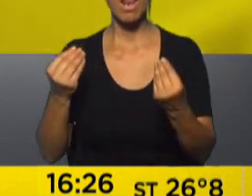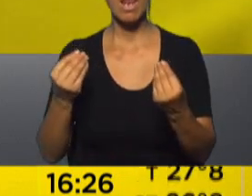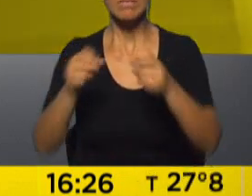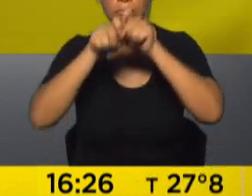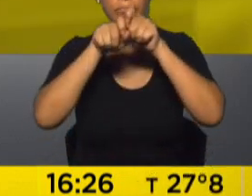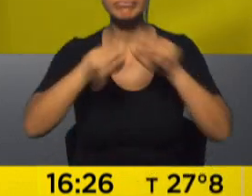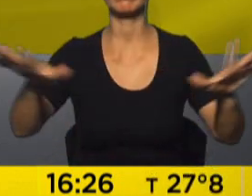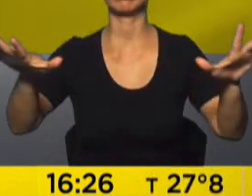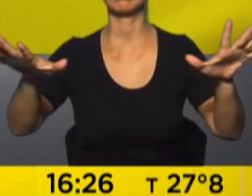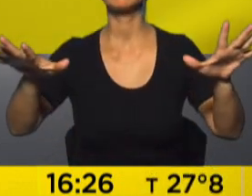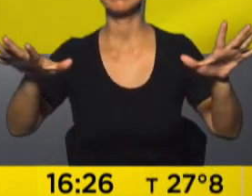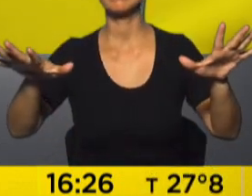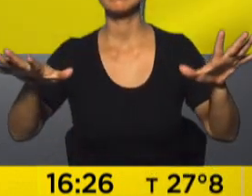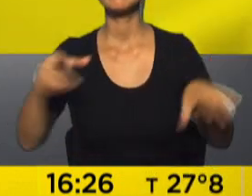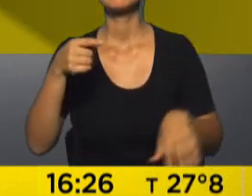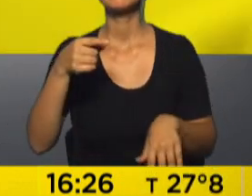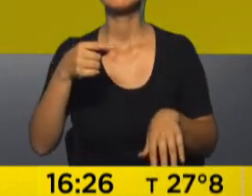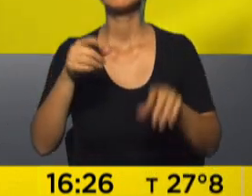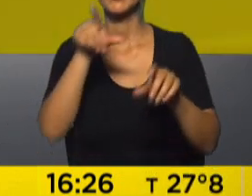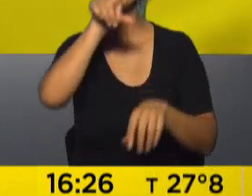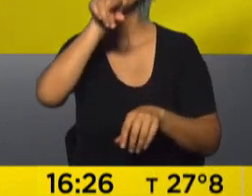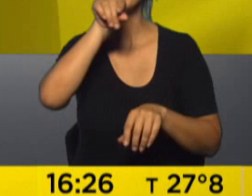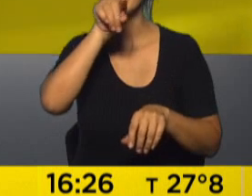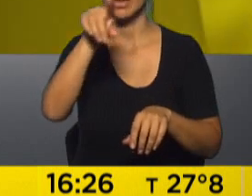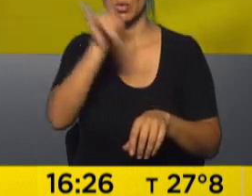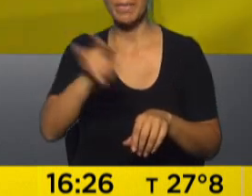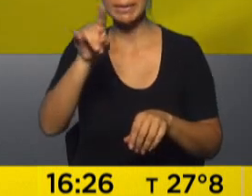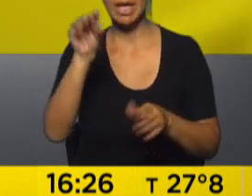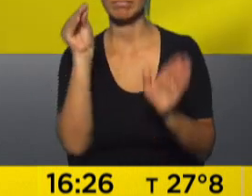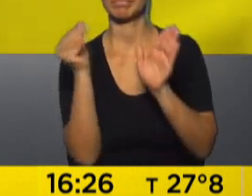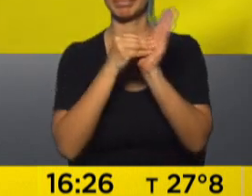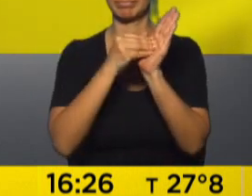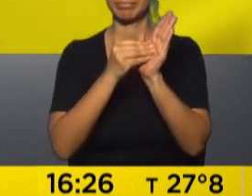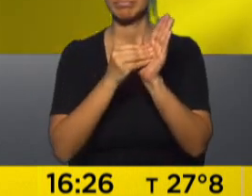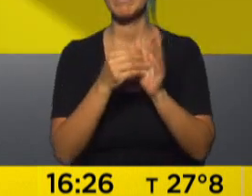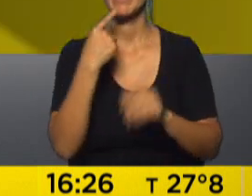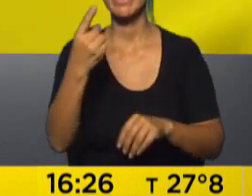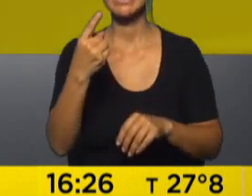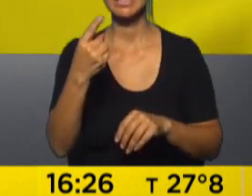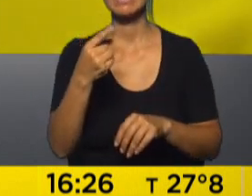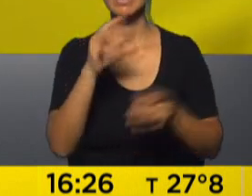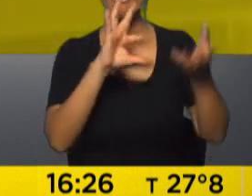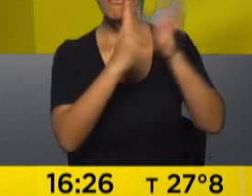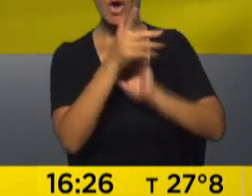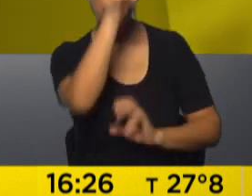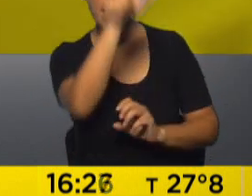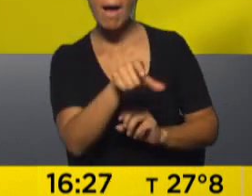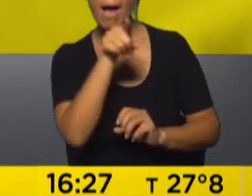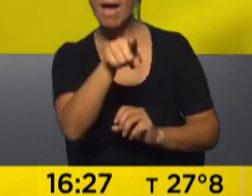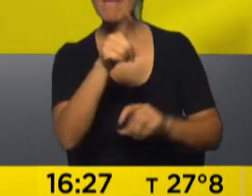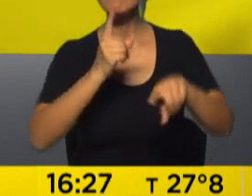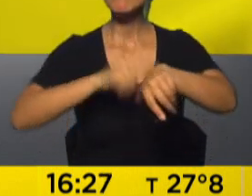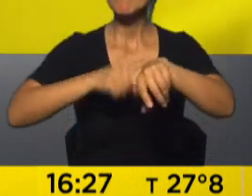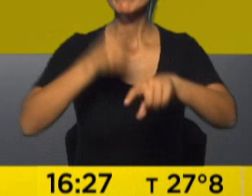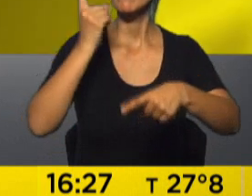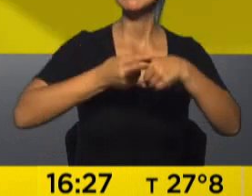través de las redes sociales. Dice en su Twitter, la Universidad Siglo XXI, a partir de la reprochable acción durante la celebración de la graduación